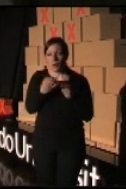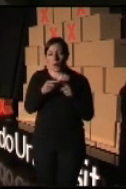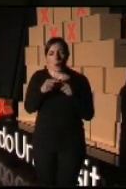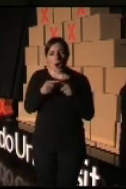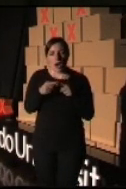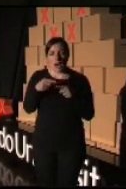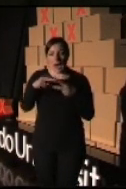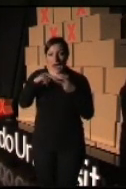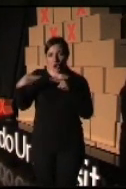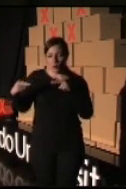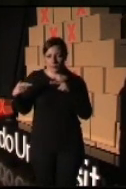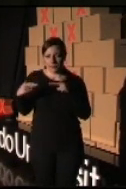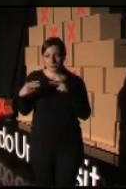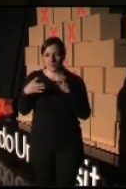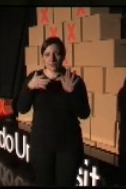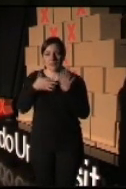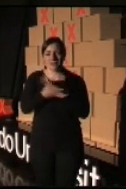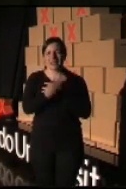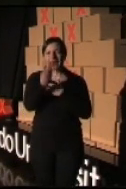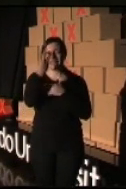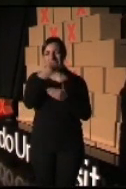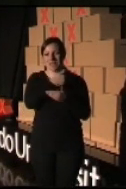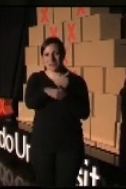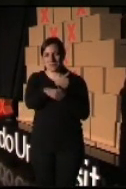cual implica replicar